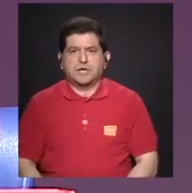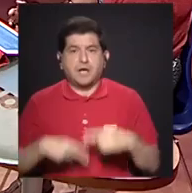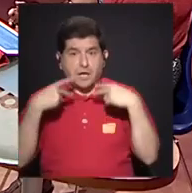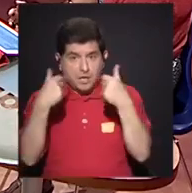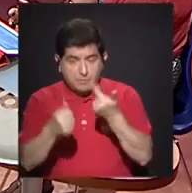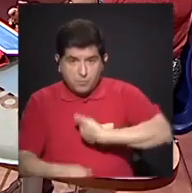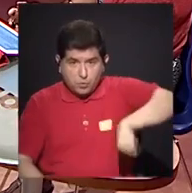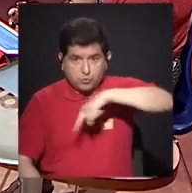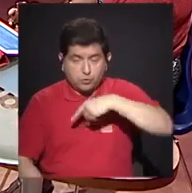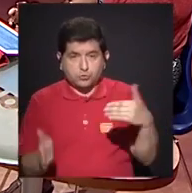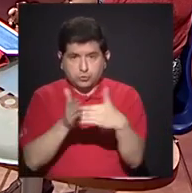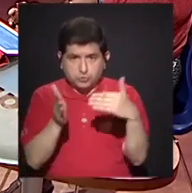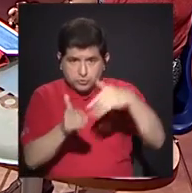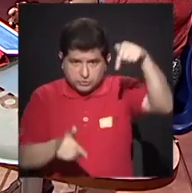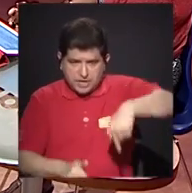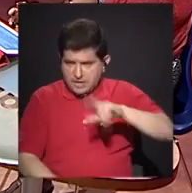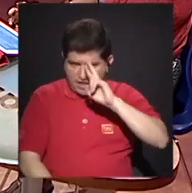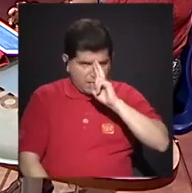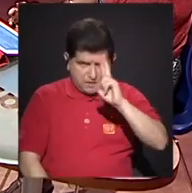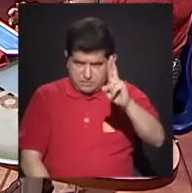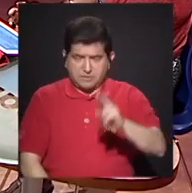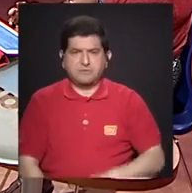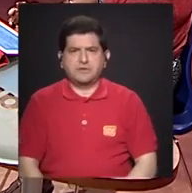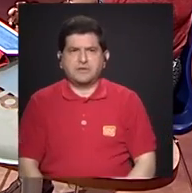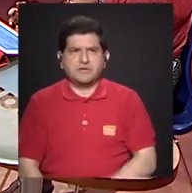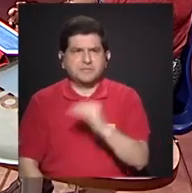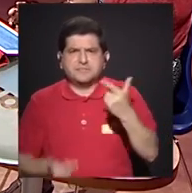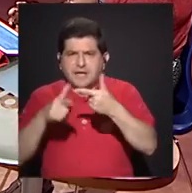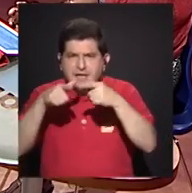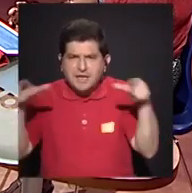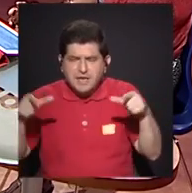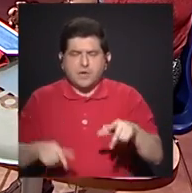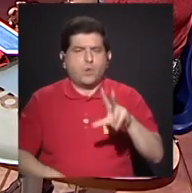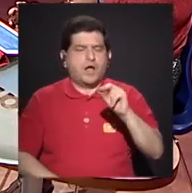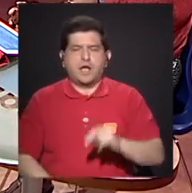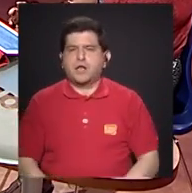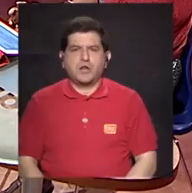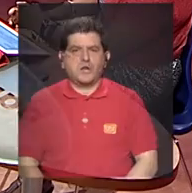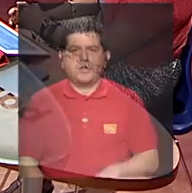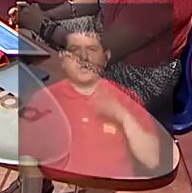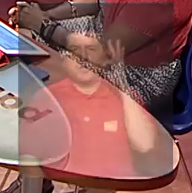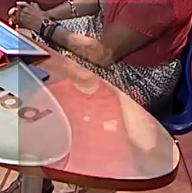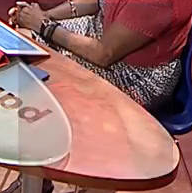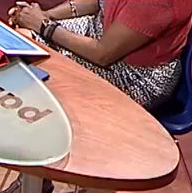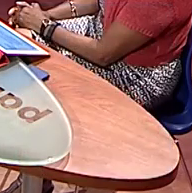pronto estamos de regreso con Irreverencias y el lenguaje no sexista.